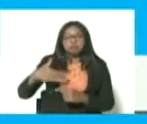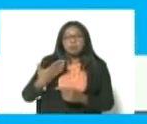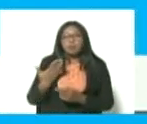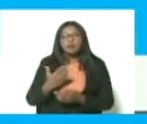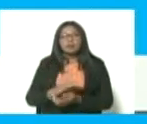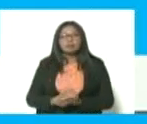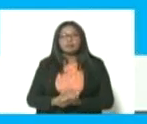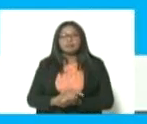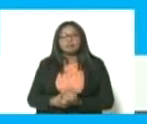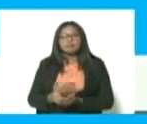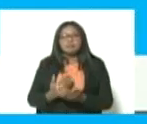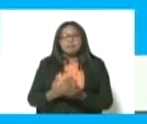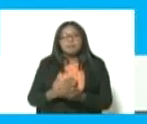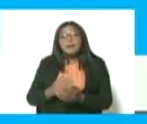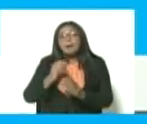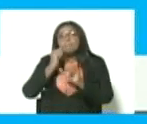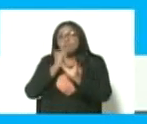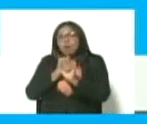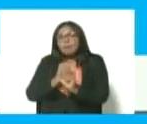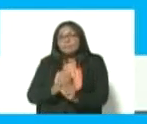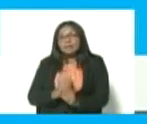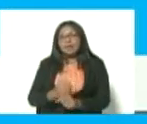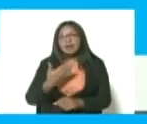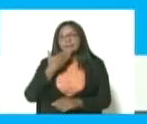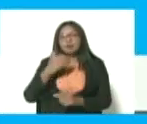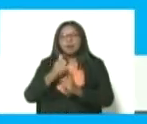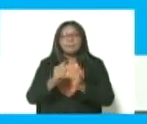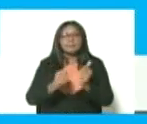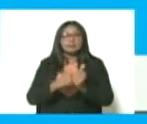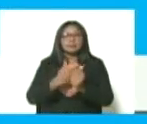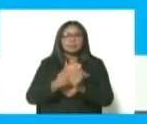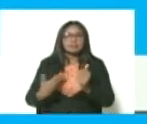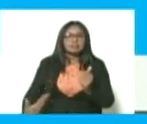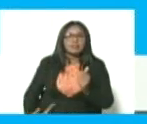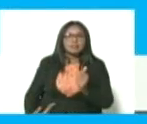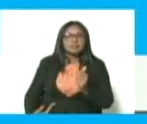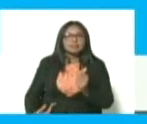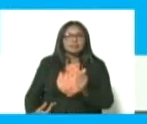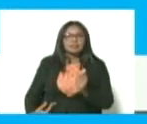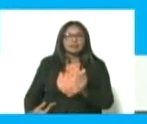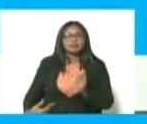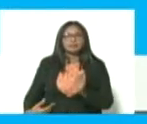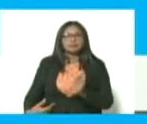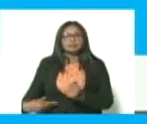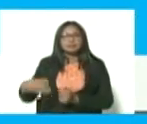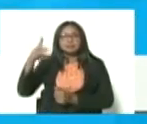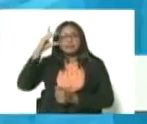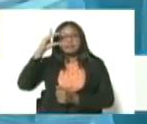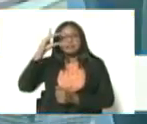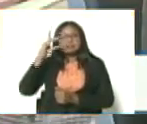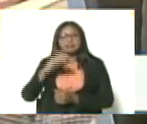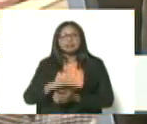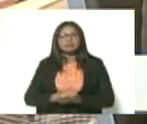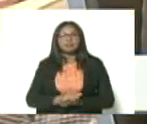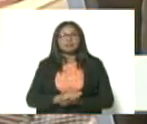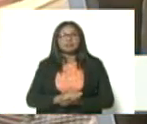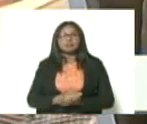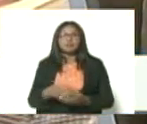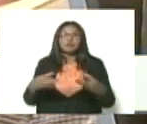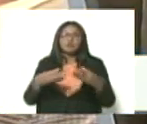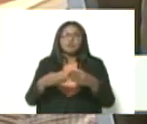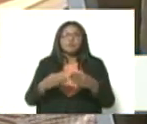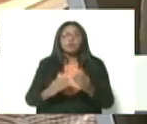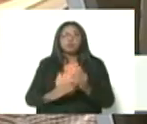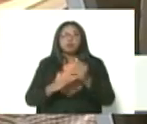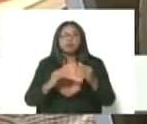vamos a esperar. Le pido a la vicepresidenta ejecutiva, dado que dirige la Comisión Presidencial